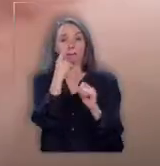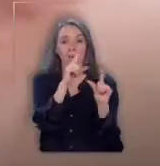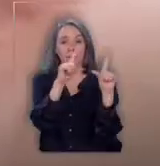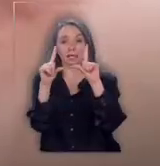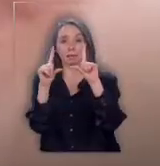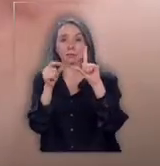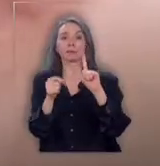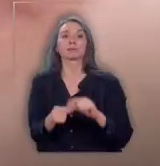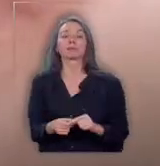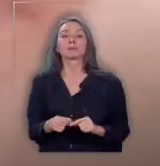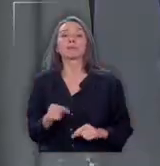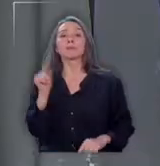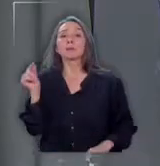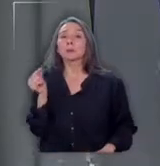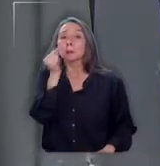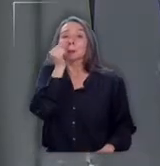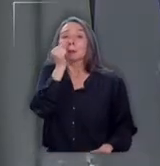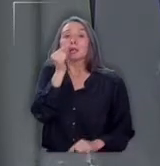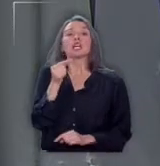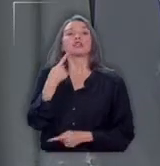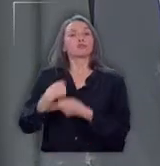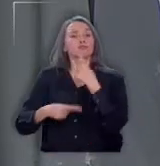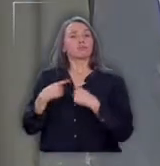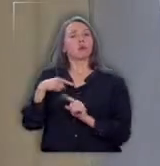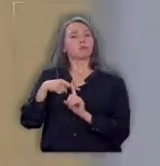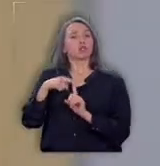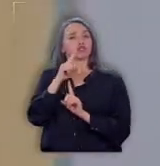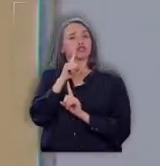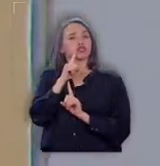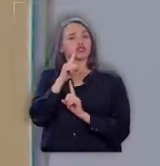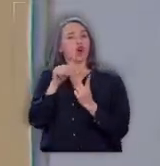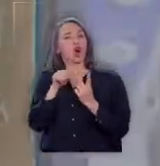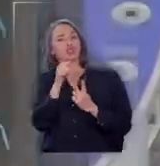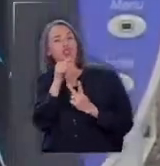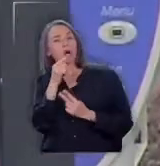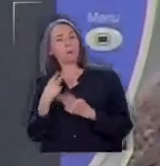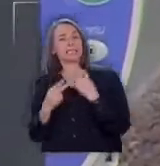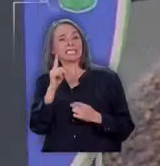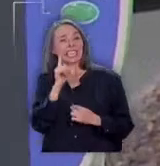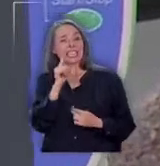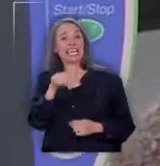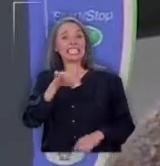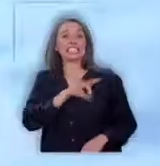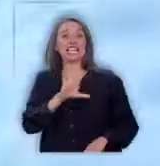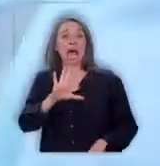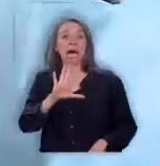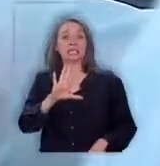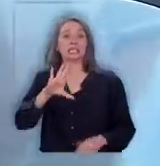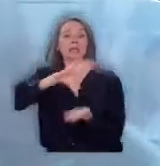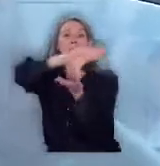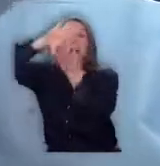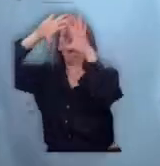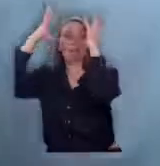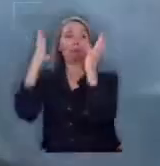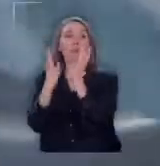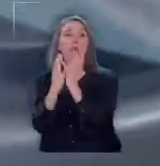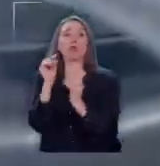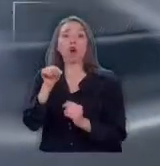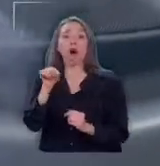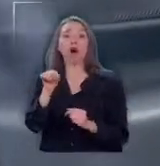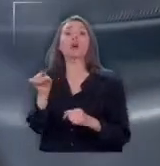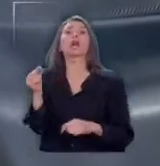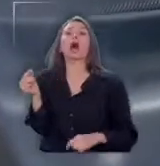nota los positivos y sospechosos de covid saben de esto Así es como se toma en chile y prácticamente en todo el mundo el